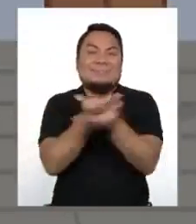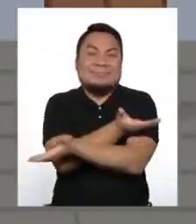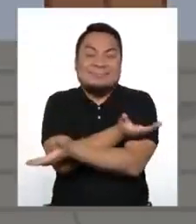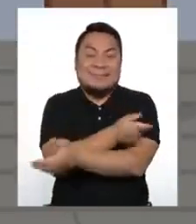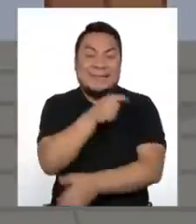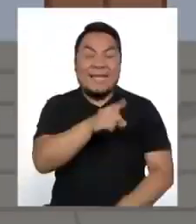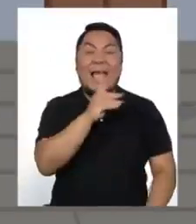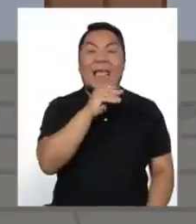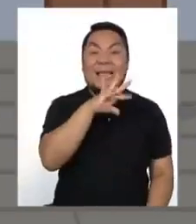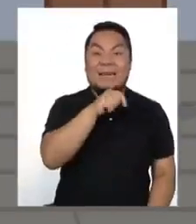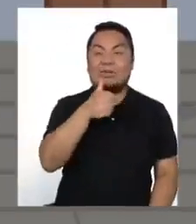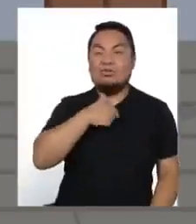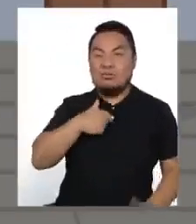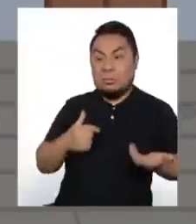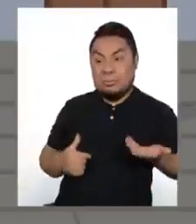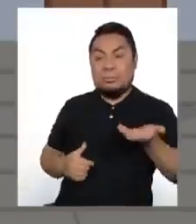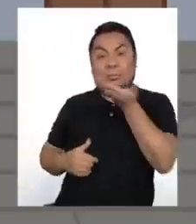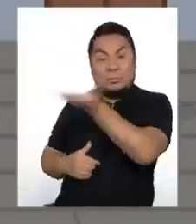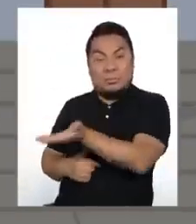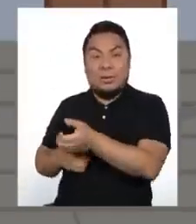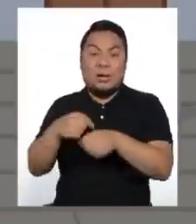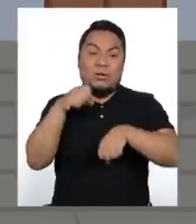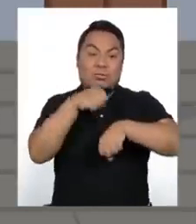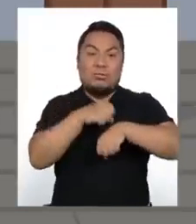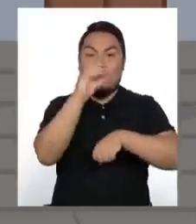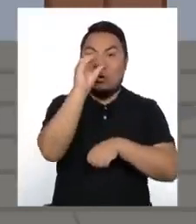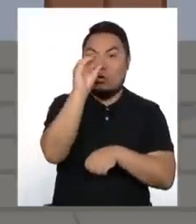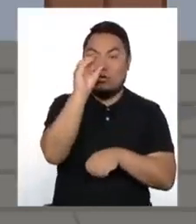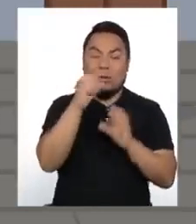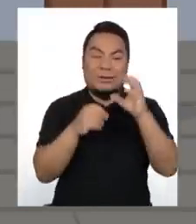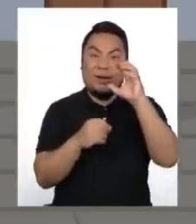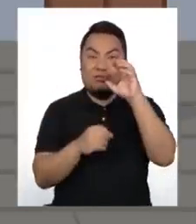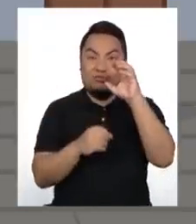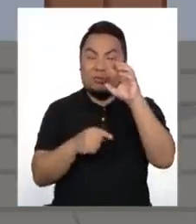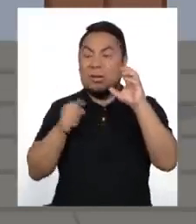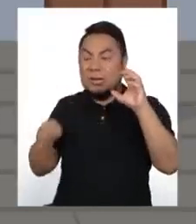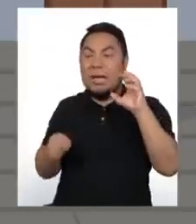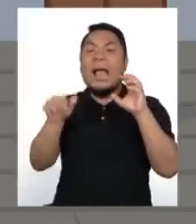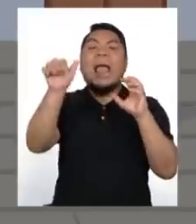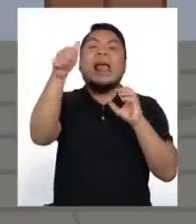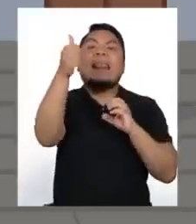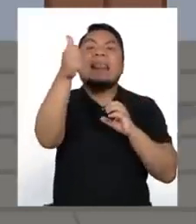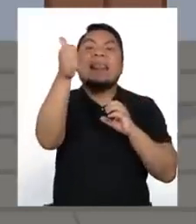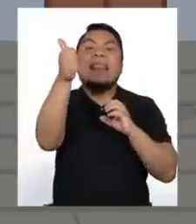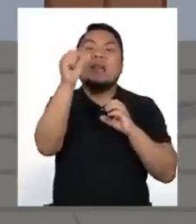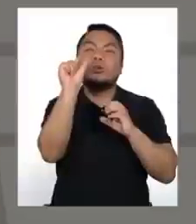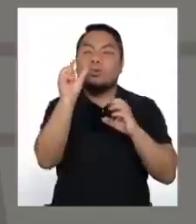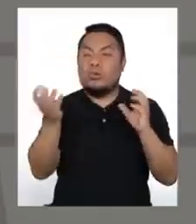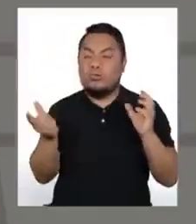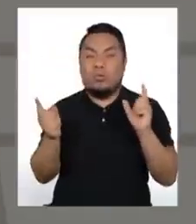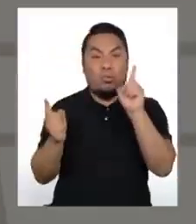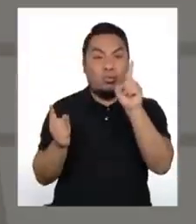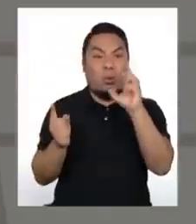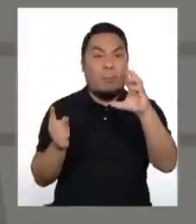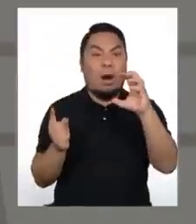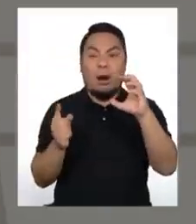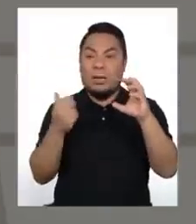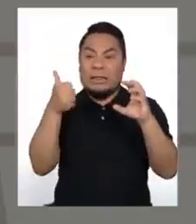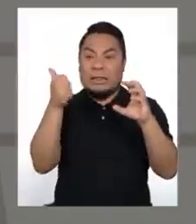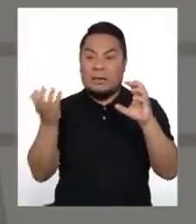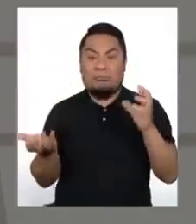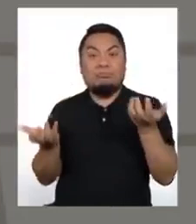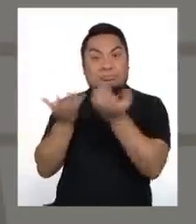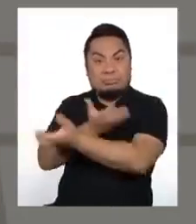Andrea le ofrece a Tomás una canica grande a cambio de 10 canicas pequeñas. Tomás cuenta